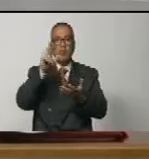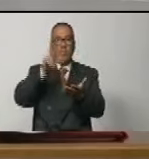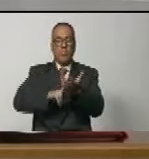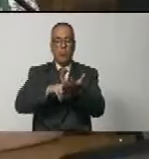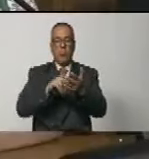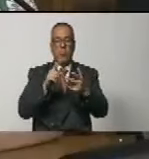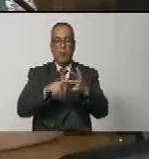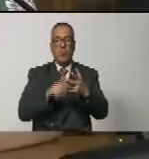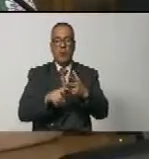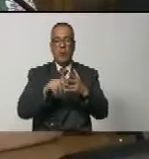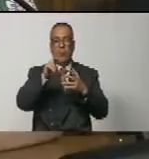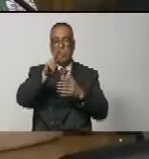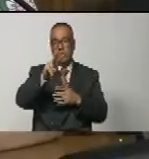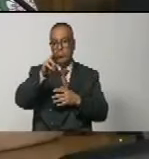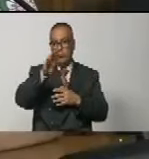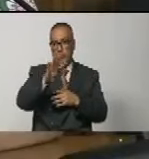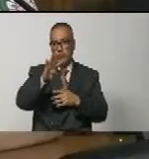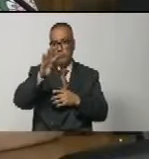Aprobado. Siguiente.